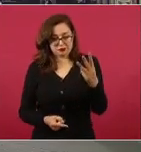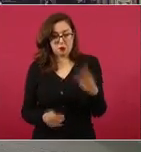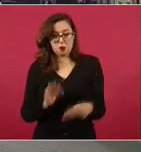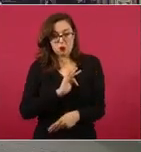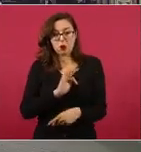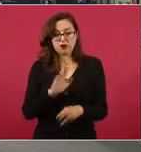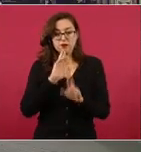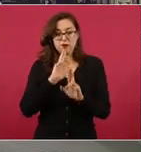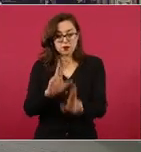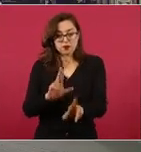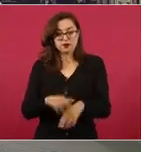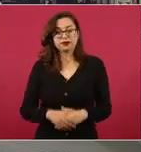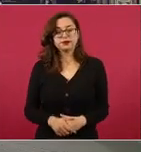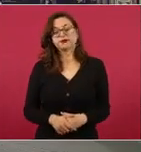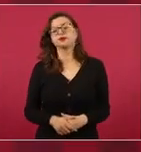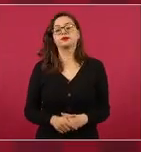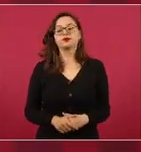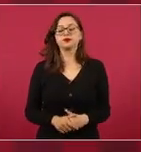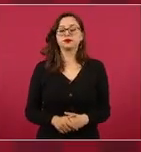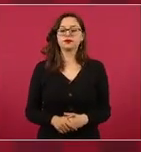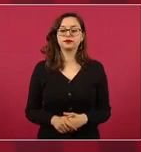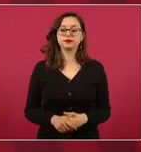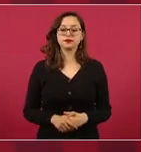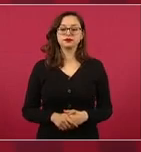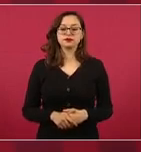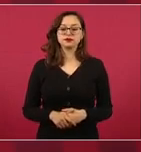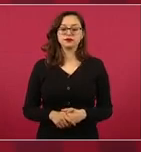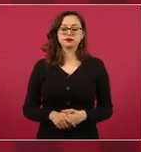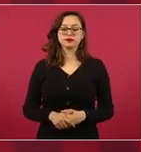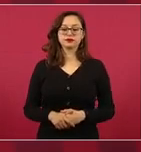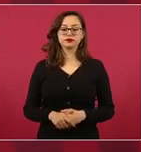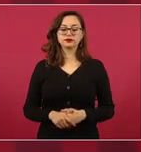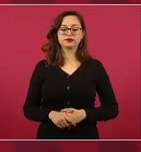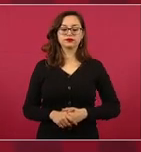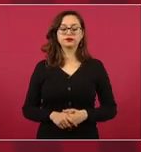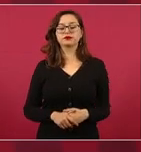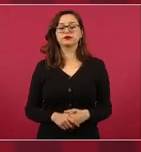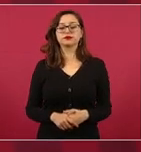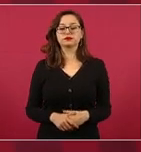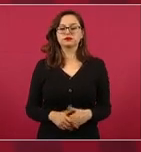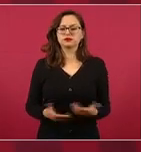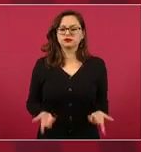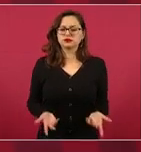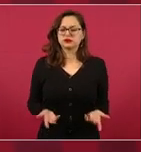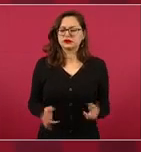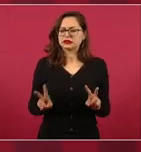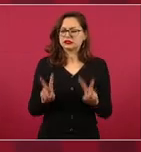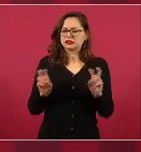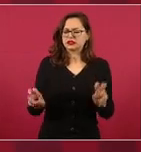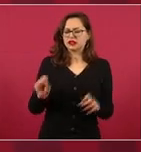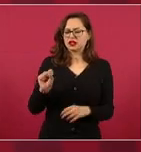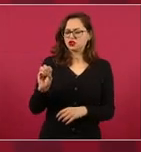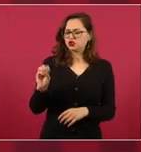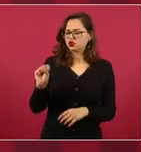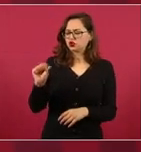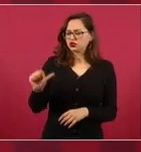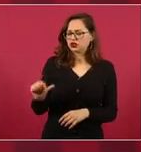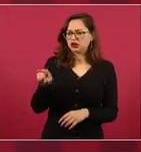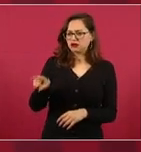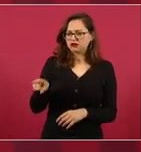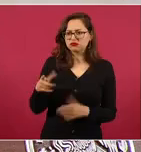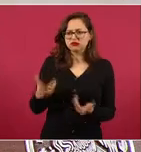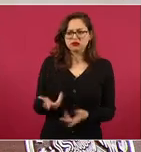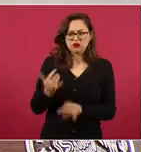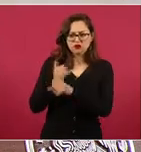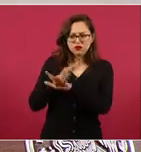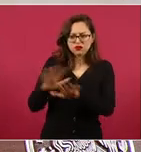el precio de esta materia prima, de este insumo, no tengo información. Ayer